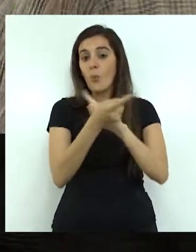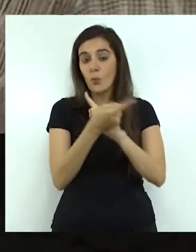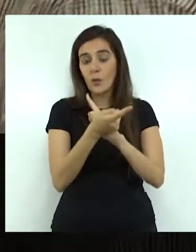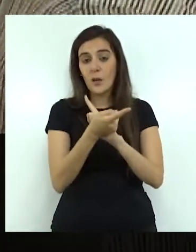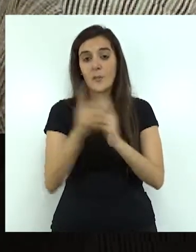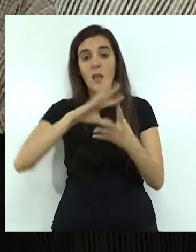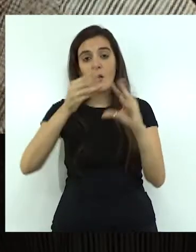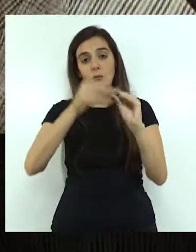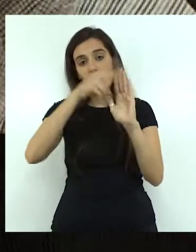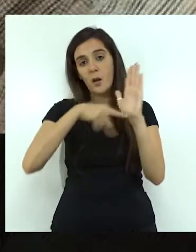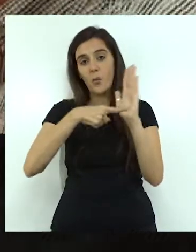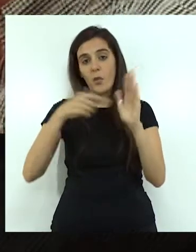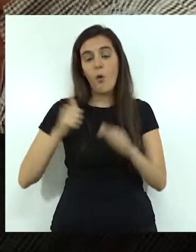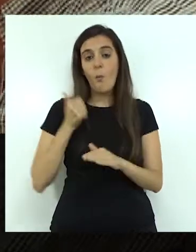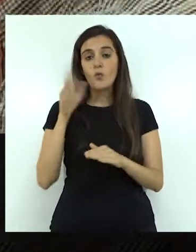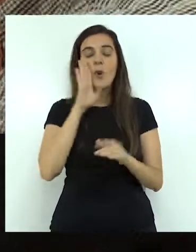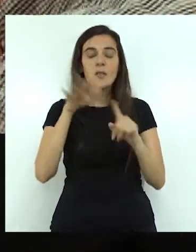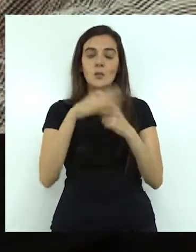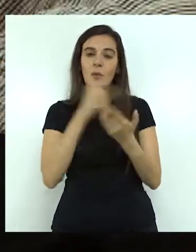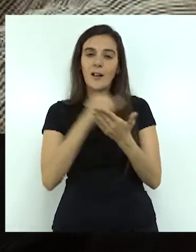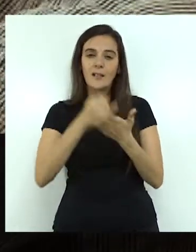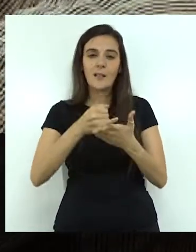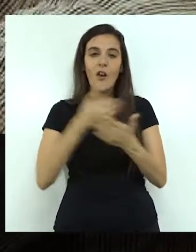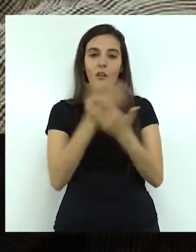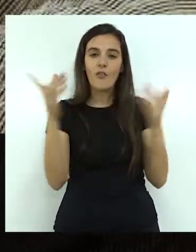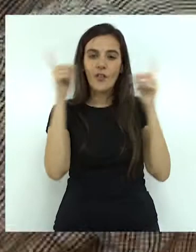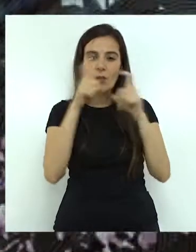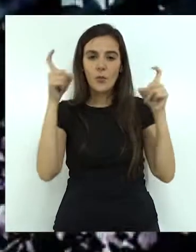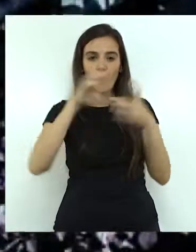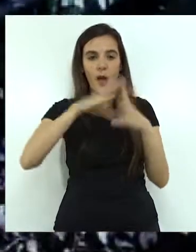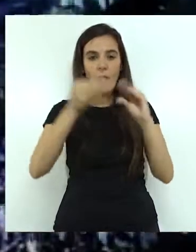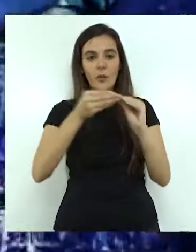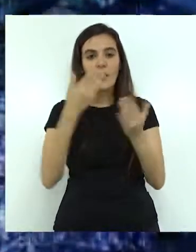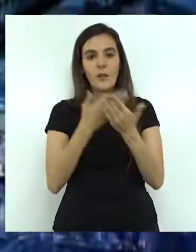para garantizar la oferta educativa adecuada a la demanda de la ciudadanía